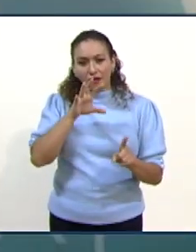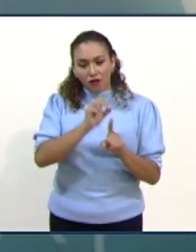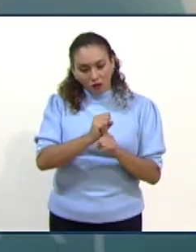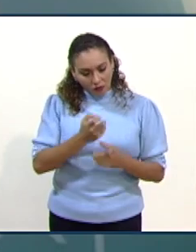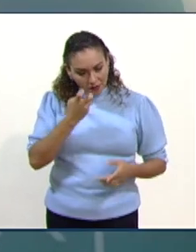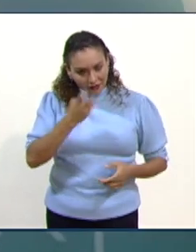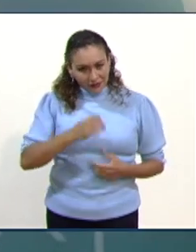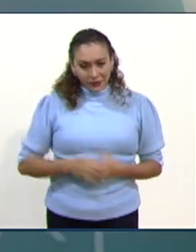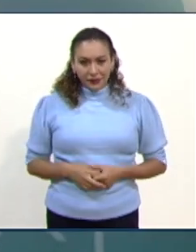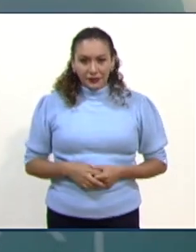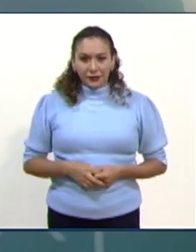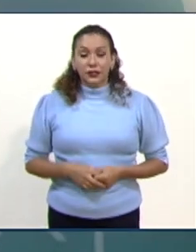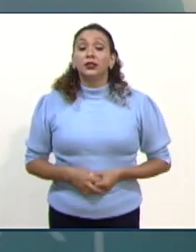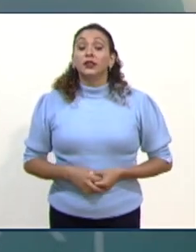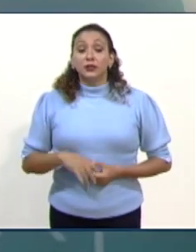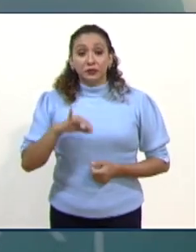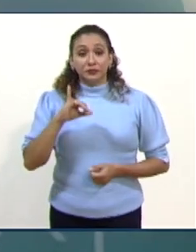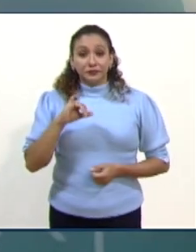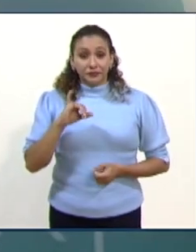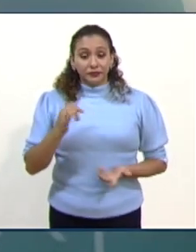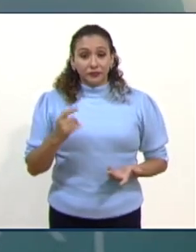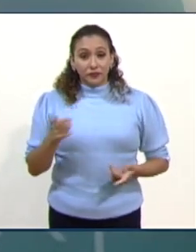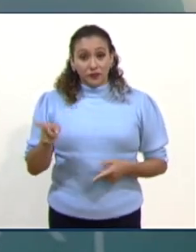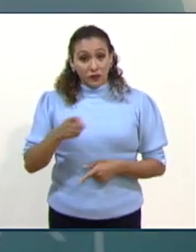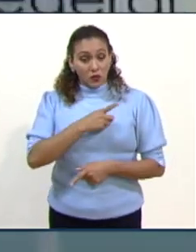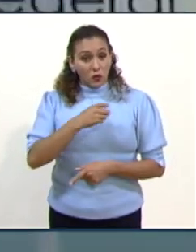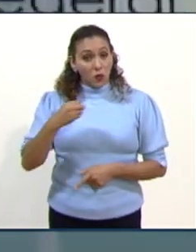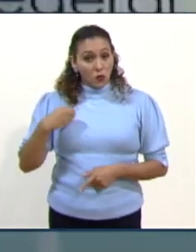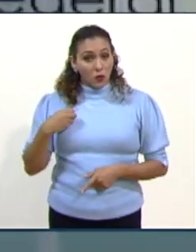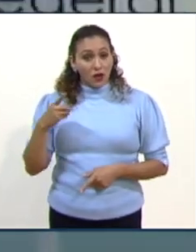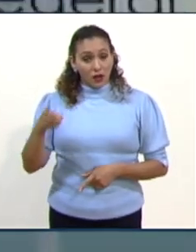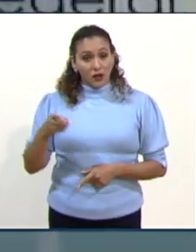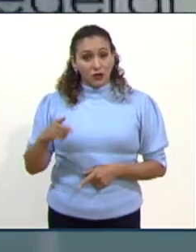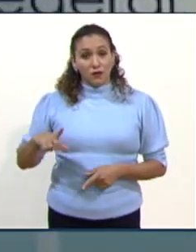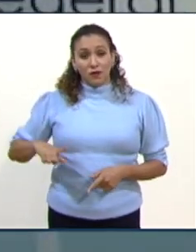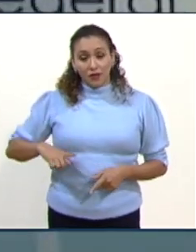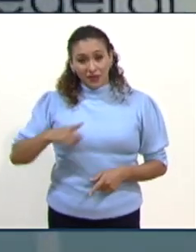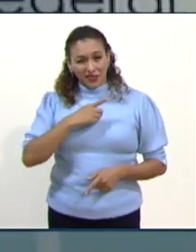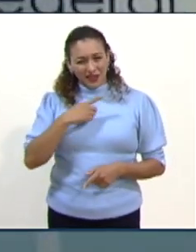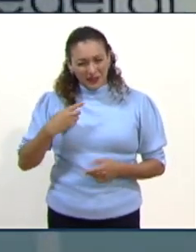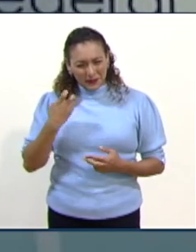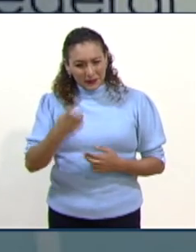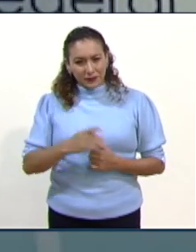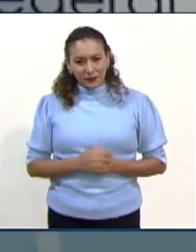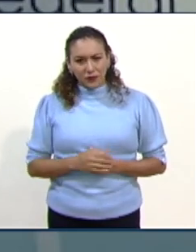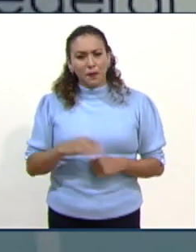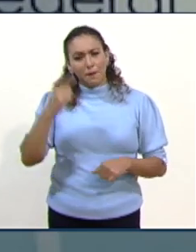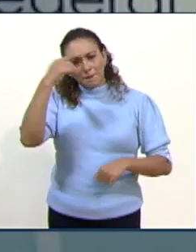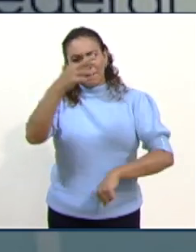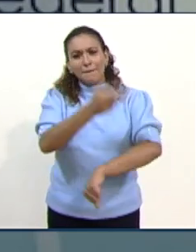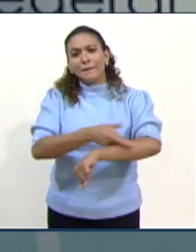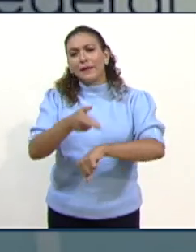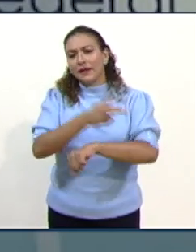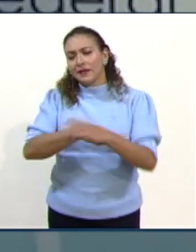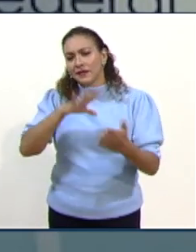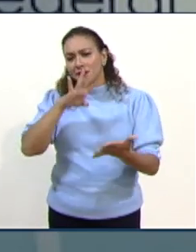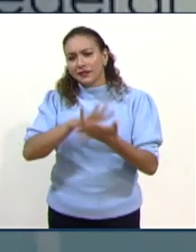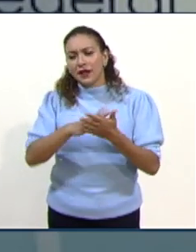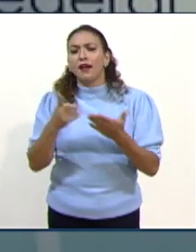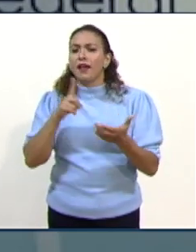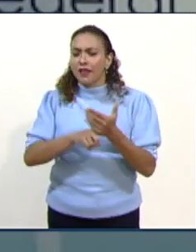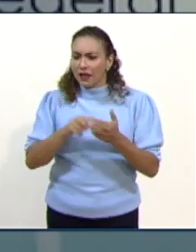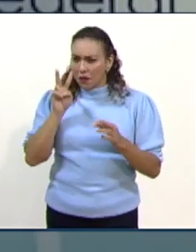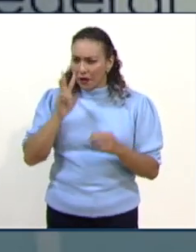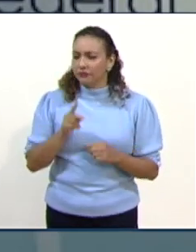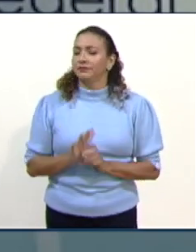Sino que también es su obligación, pues nuestra obligación, revisar que en el procedimiento penal se hayan respetado todos sus